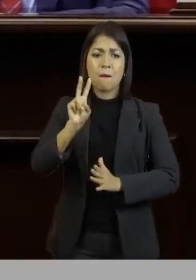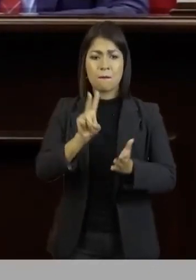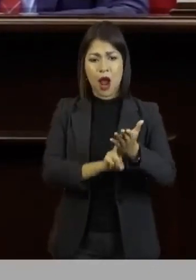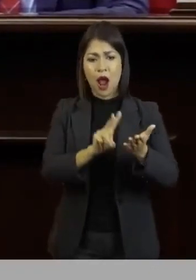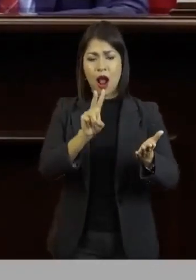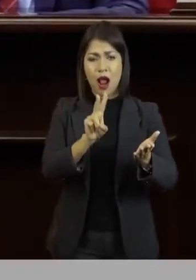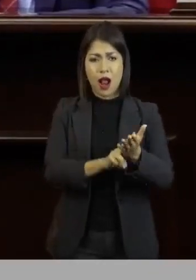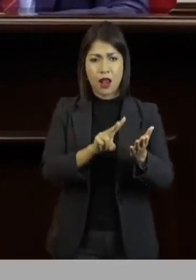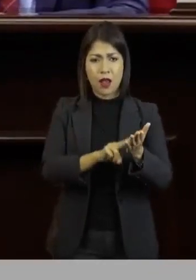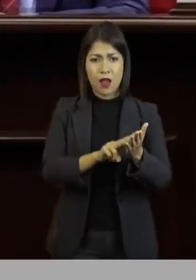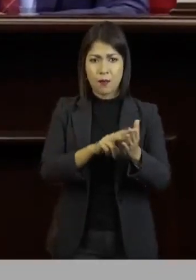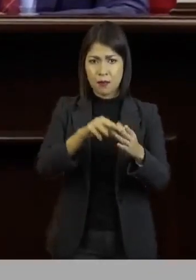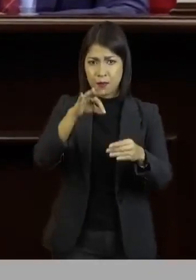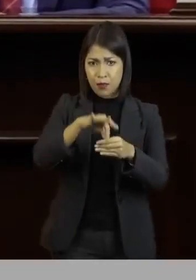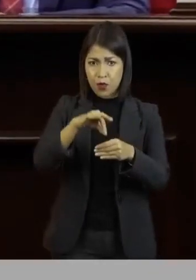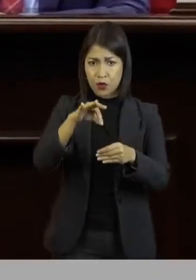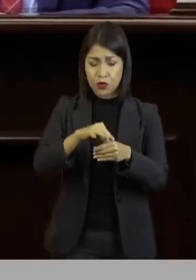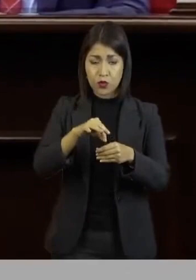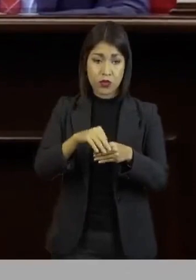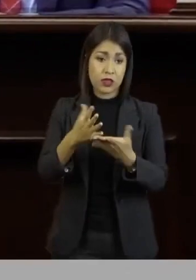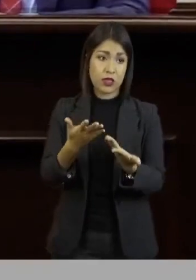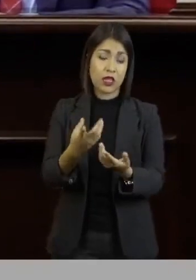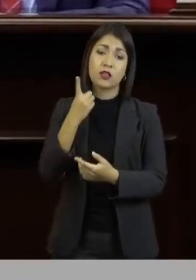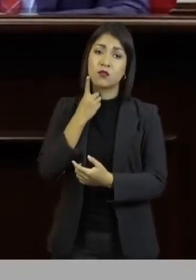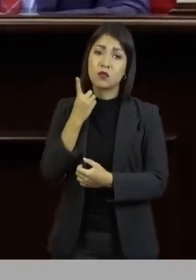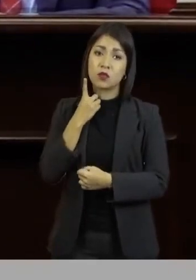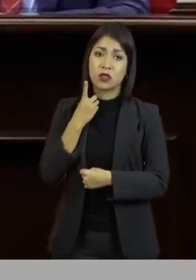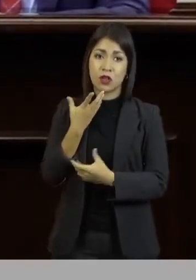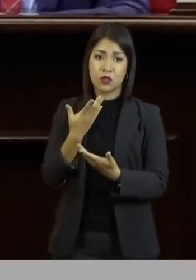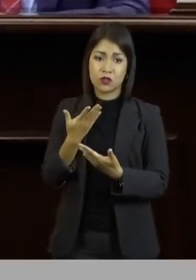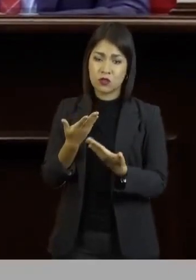validando el voto de la mayoría de las legislaturas.